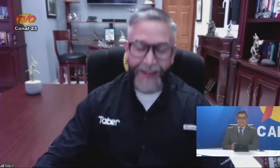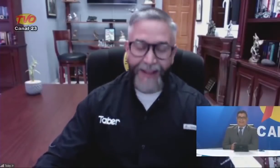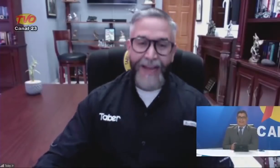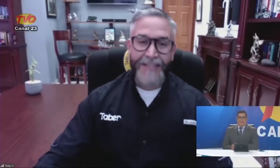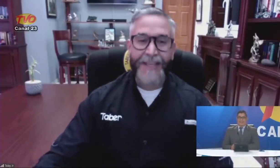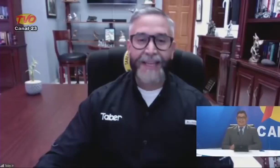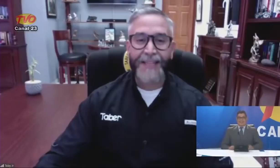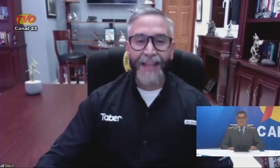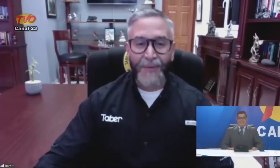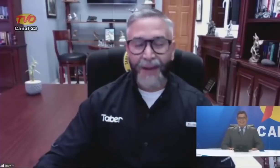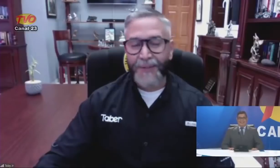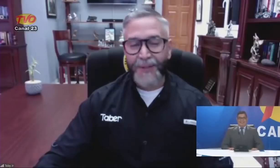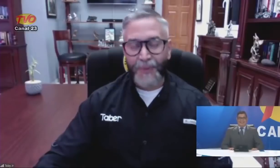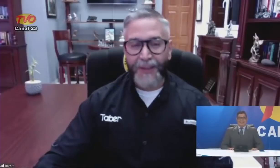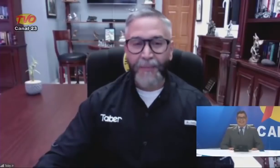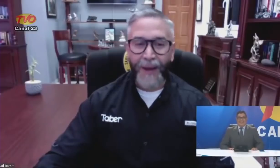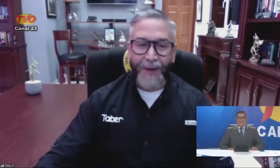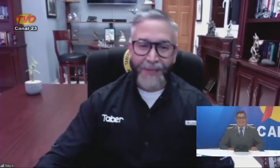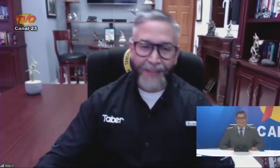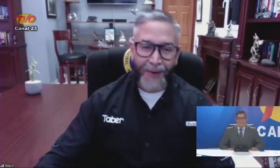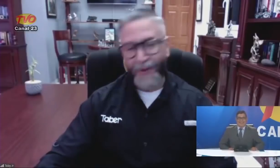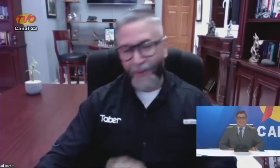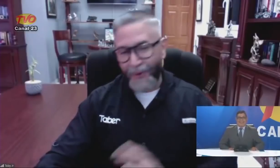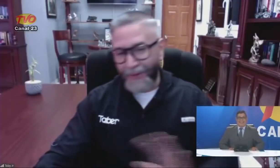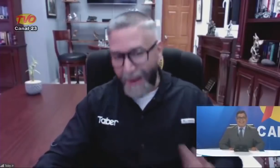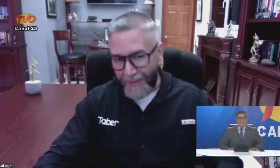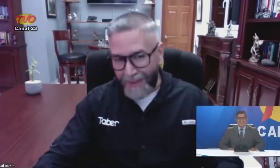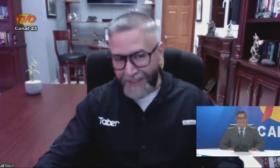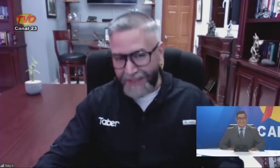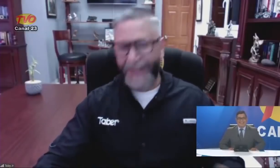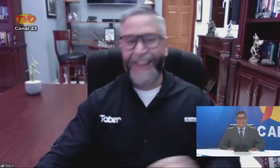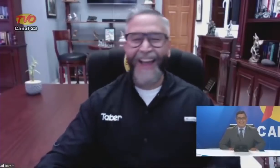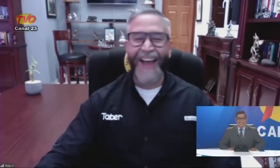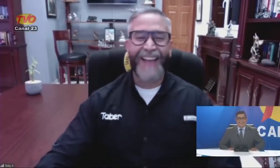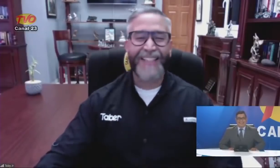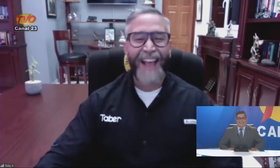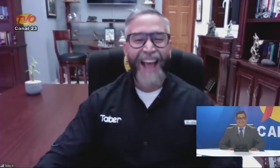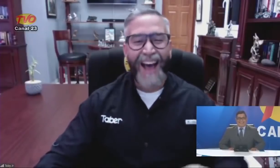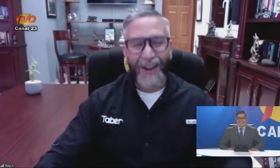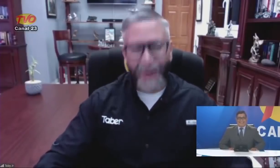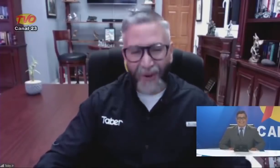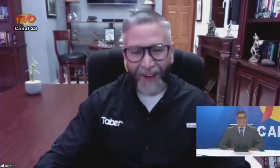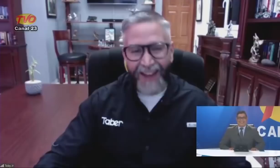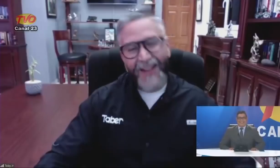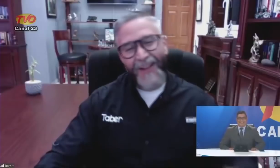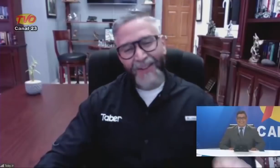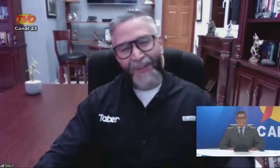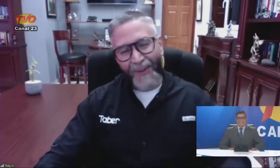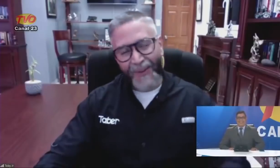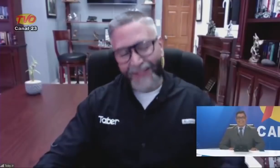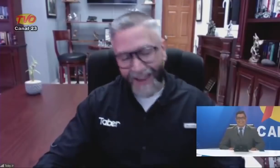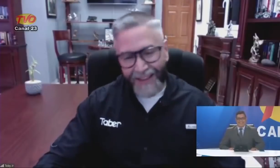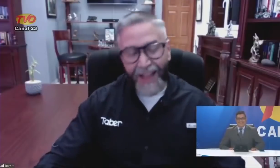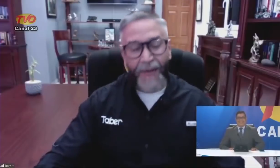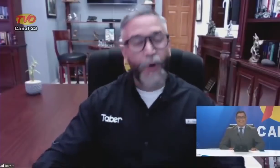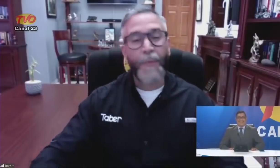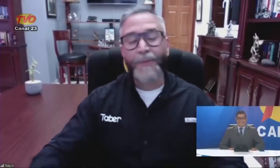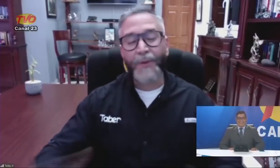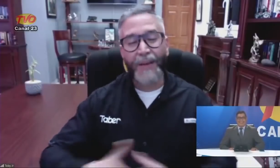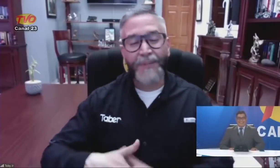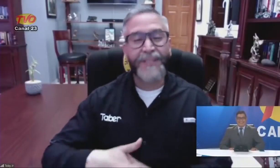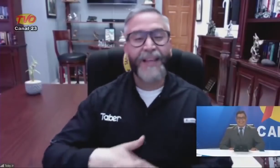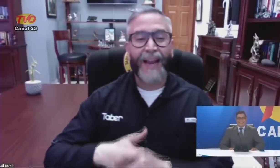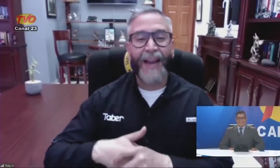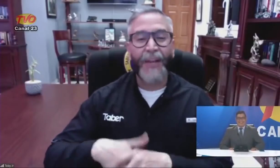así que si quiere buscarnos en twitter para el consejo de hoy día unos de mes todo está irritable lo